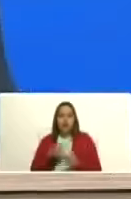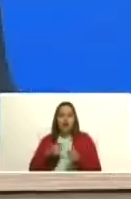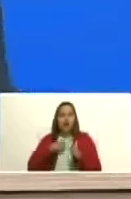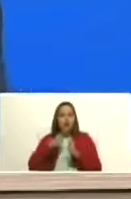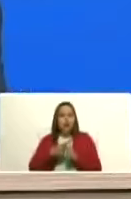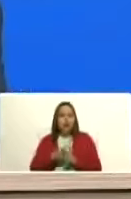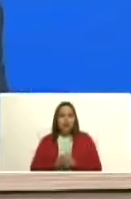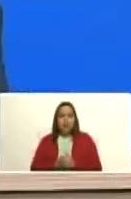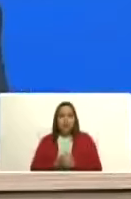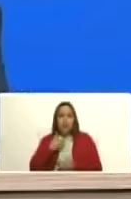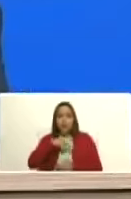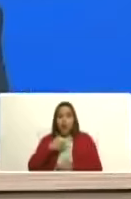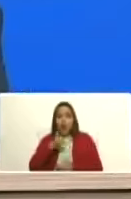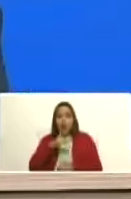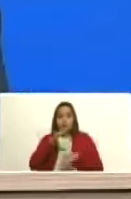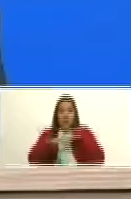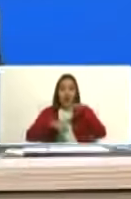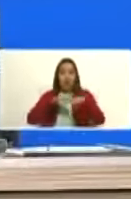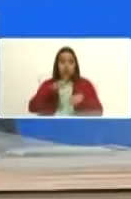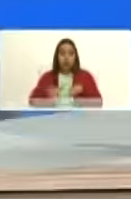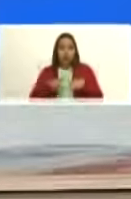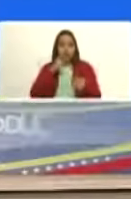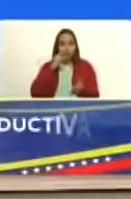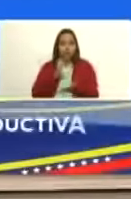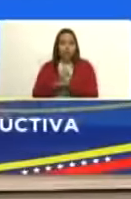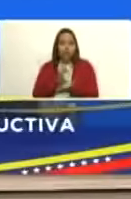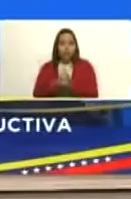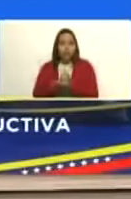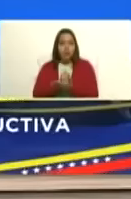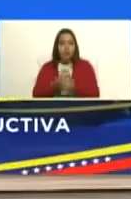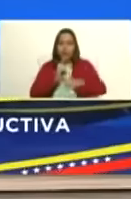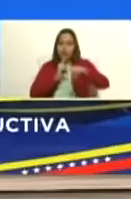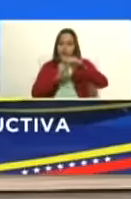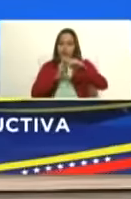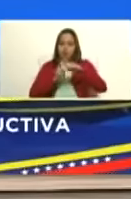vamos dando pasos acertados,